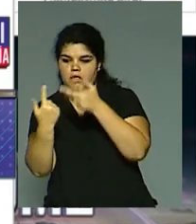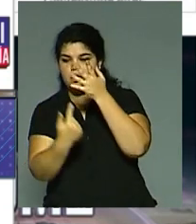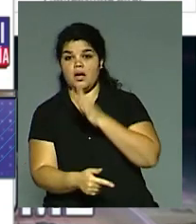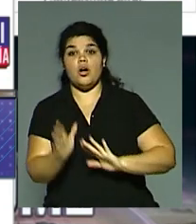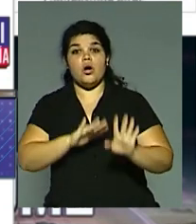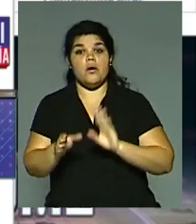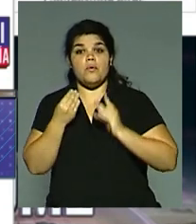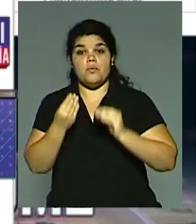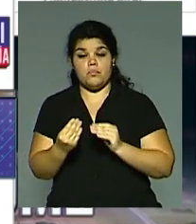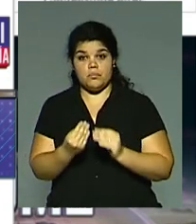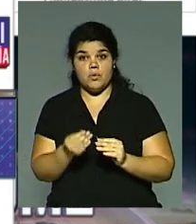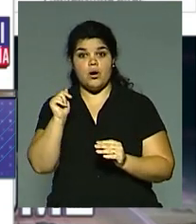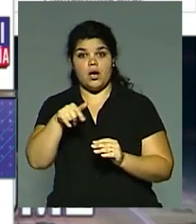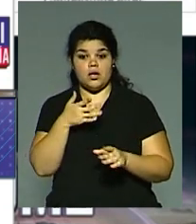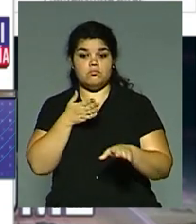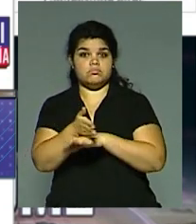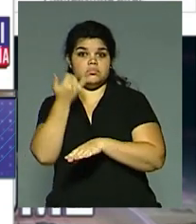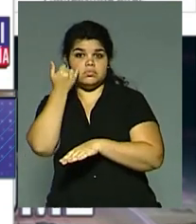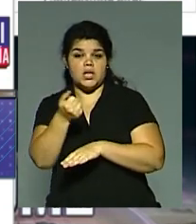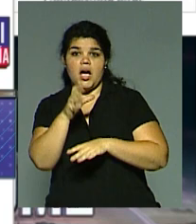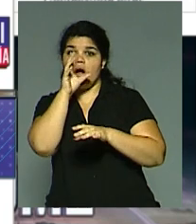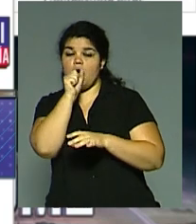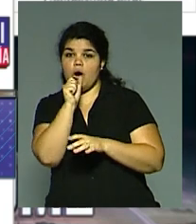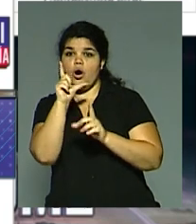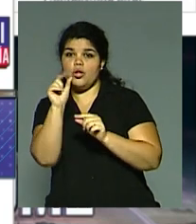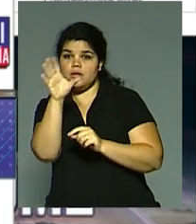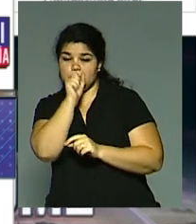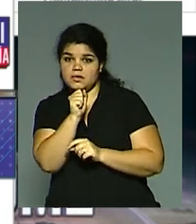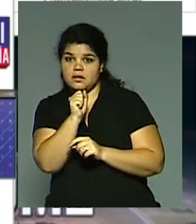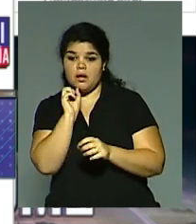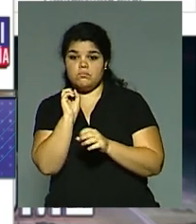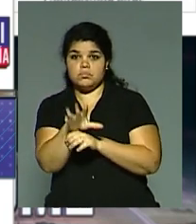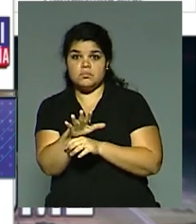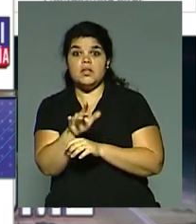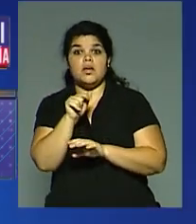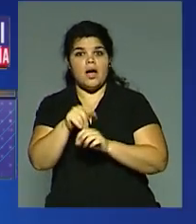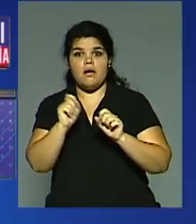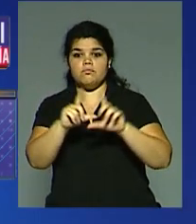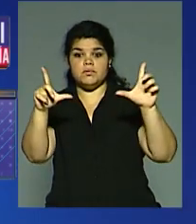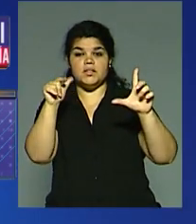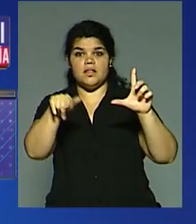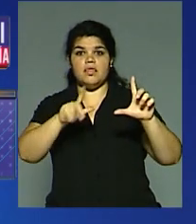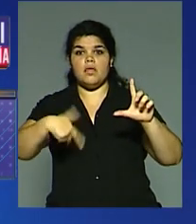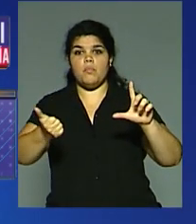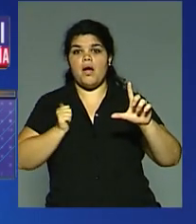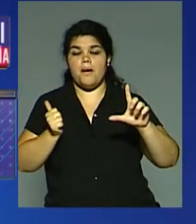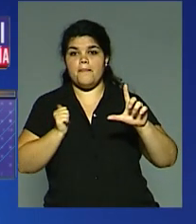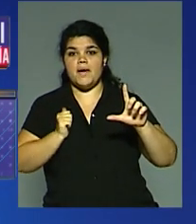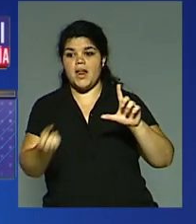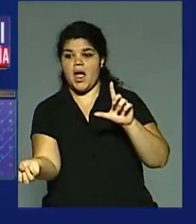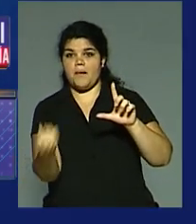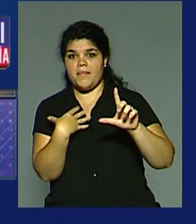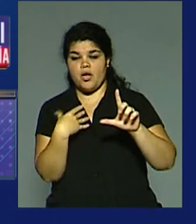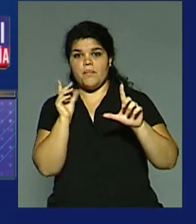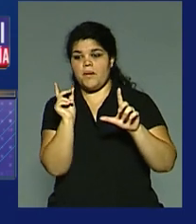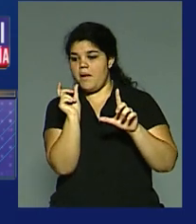un usuario con un correo electrónico, reciben la contraseña, lo activan y esperan el envío. Una vez que reciben el envío, les va a llegar un